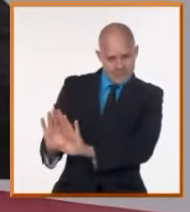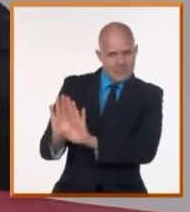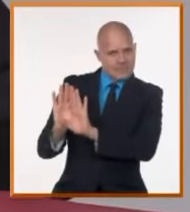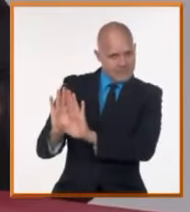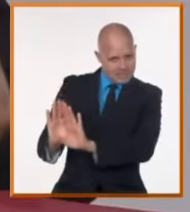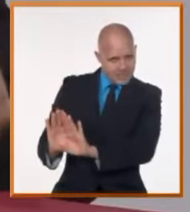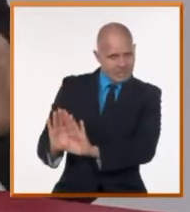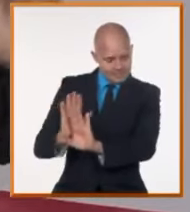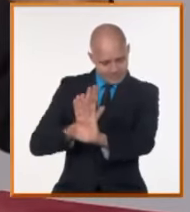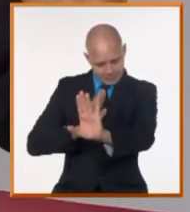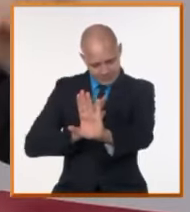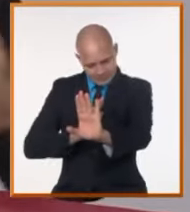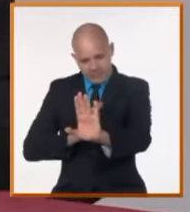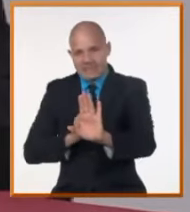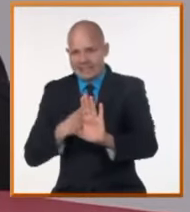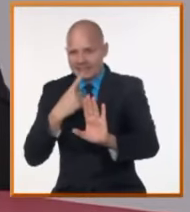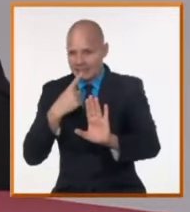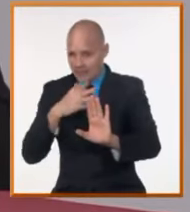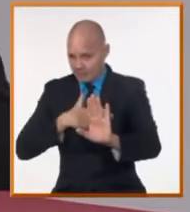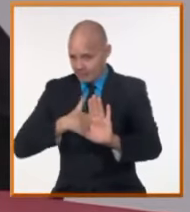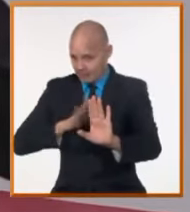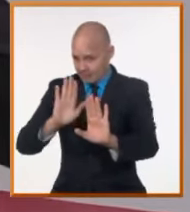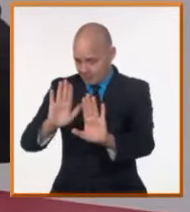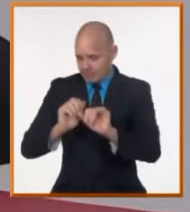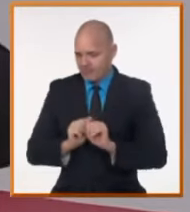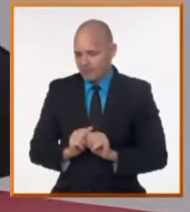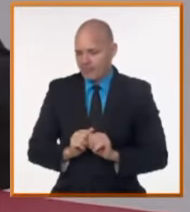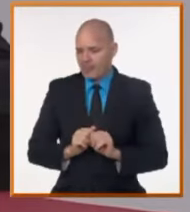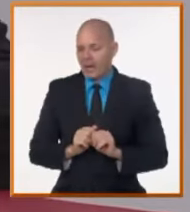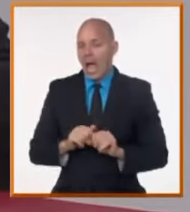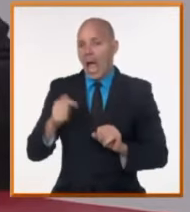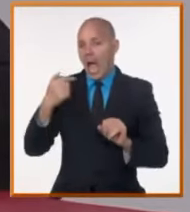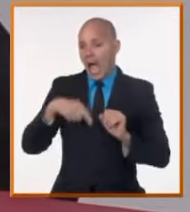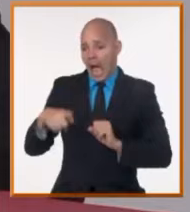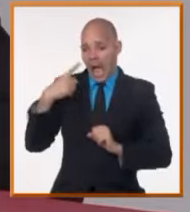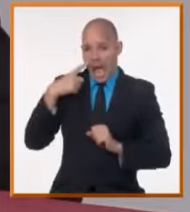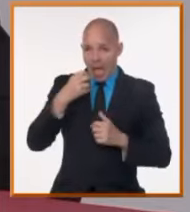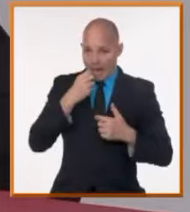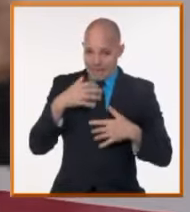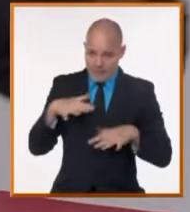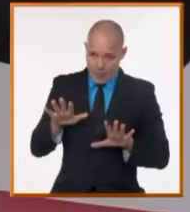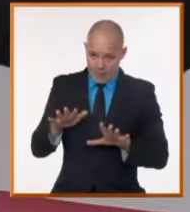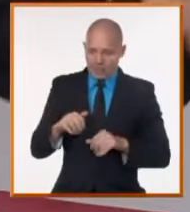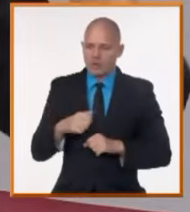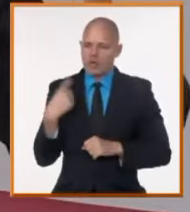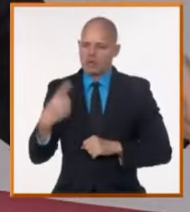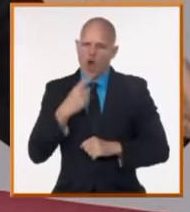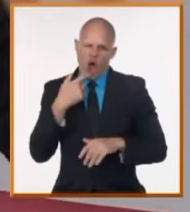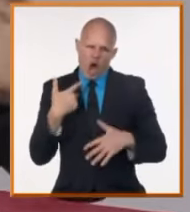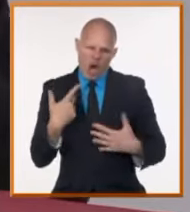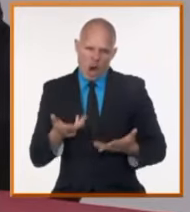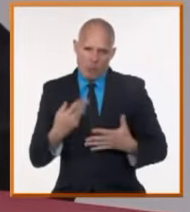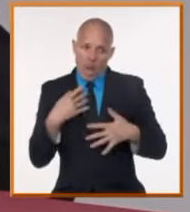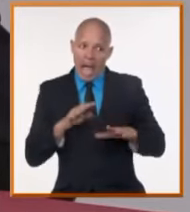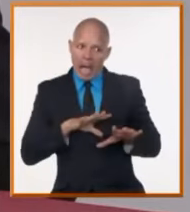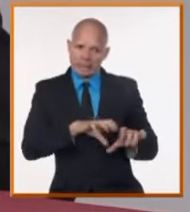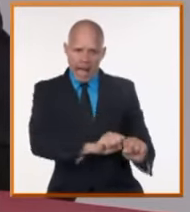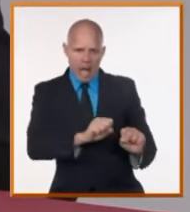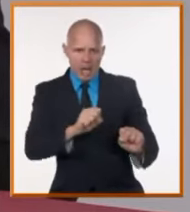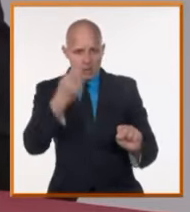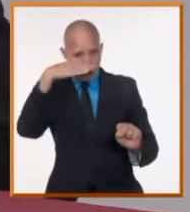tranquilo, coge calma, nosotros vamos a defender que se preserve el poder sobre Cuba por las condiciones que explicamos